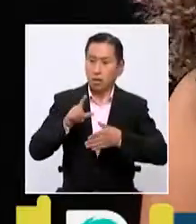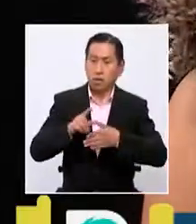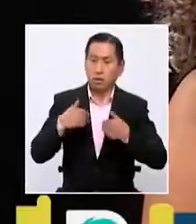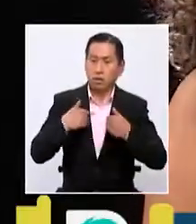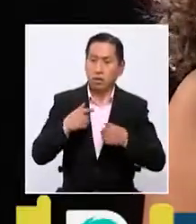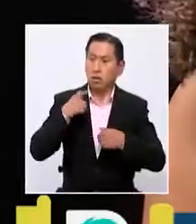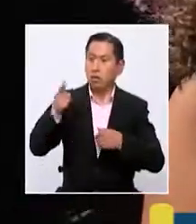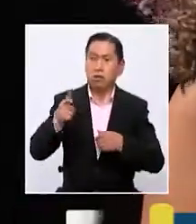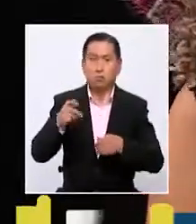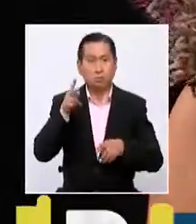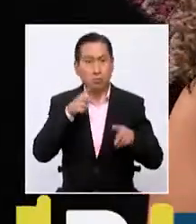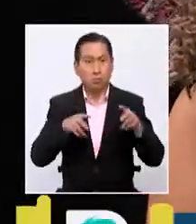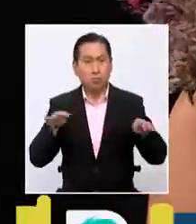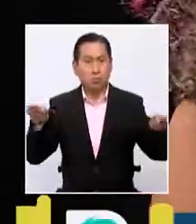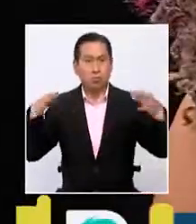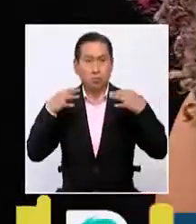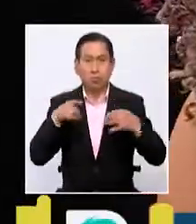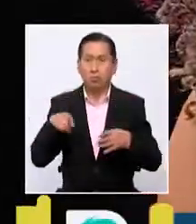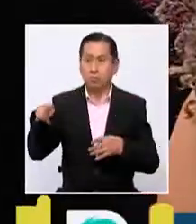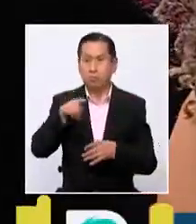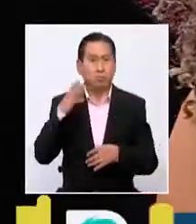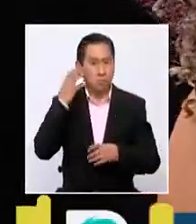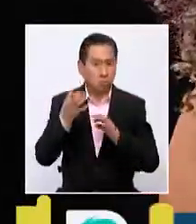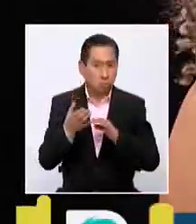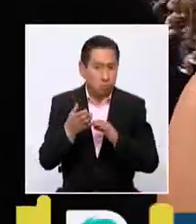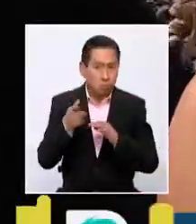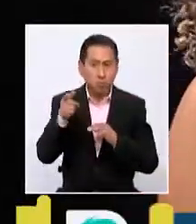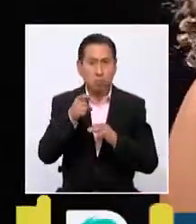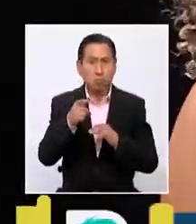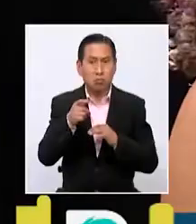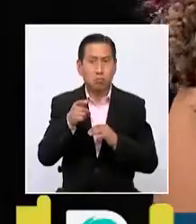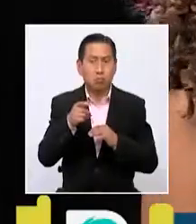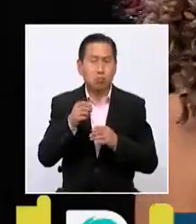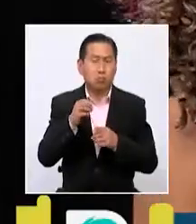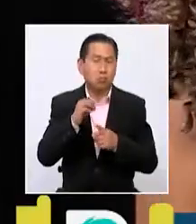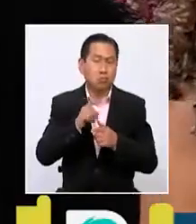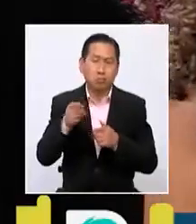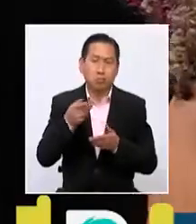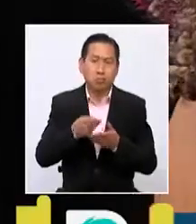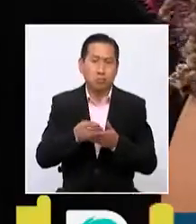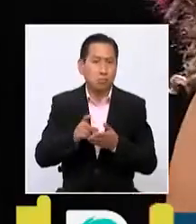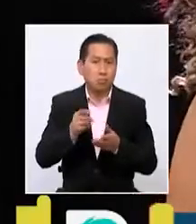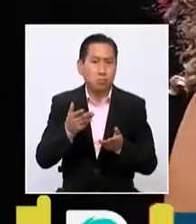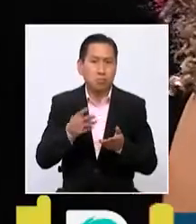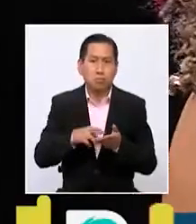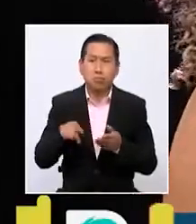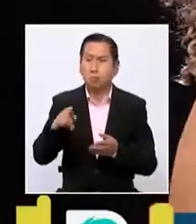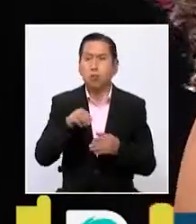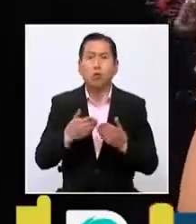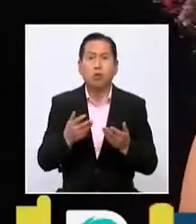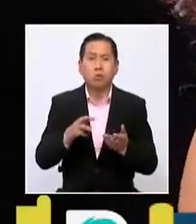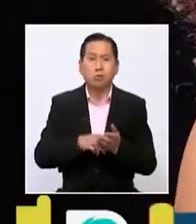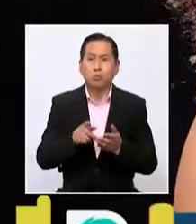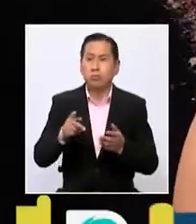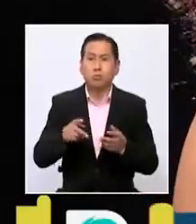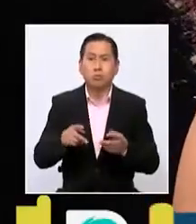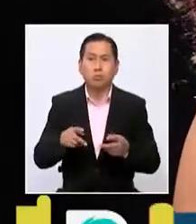lado de la tele, que me está viendo a través de su celular económico o más barato? ¿Cómo también